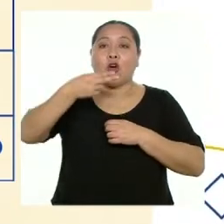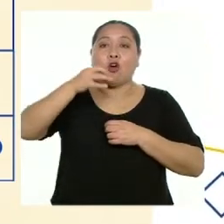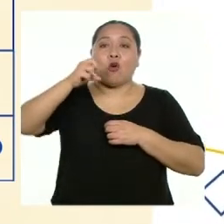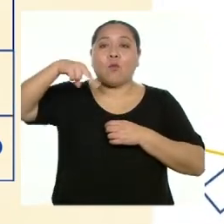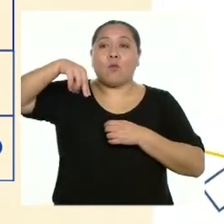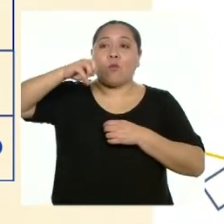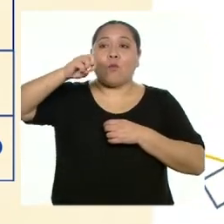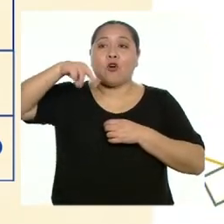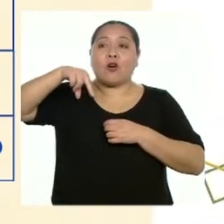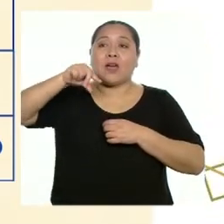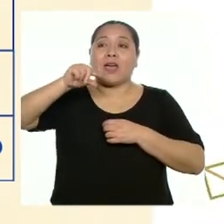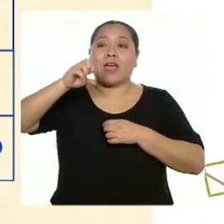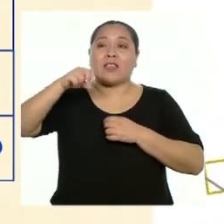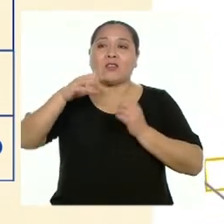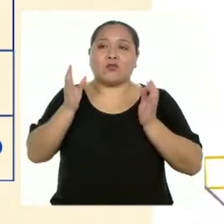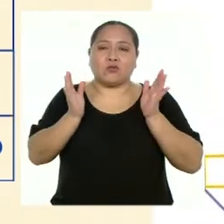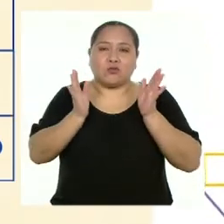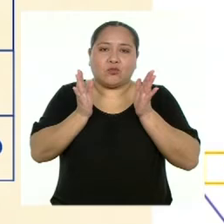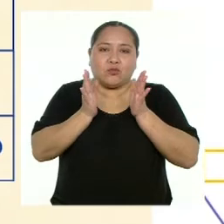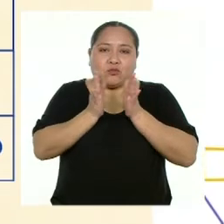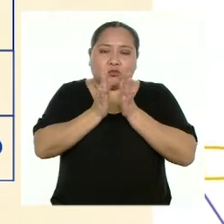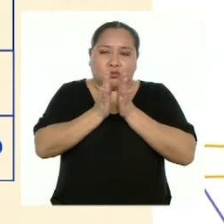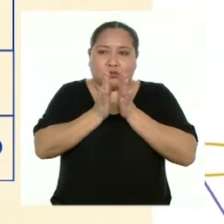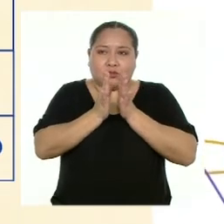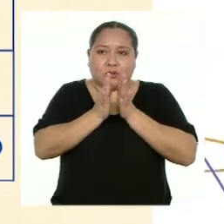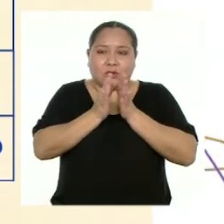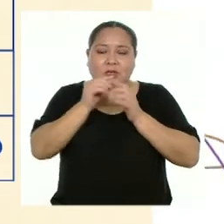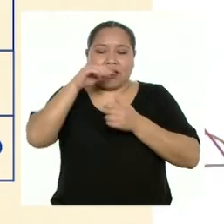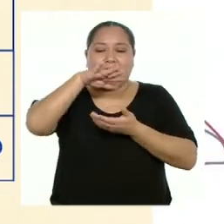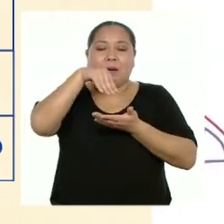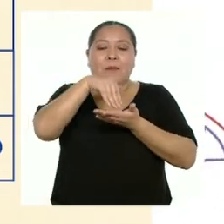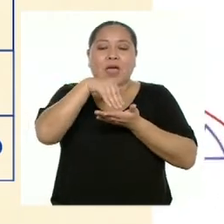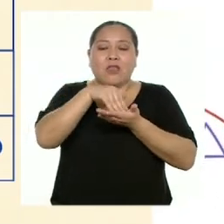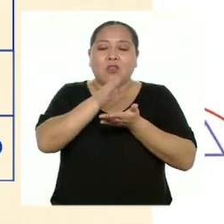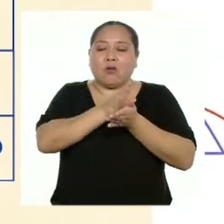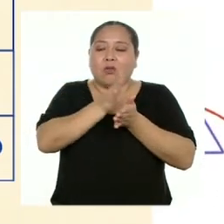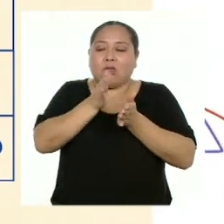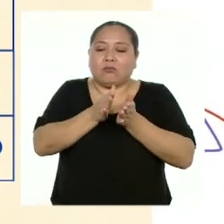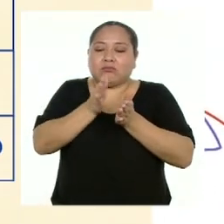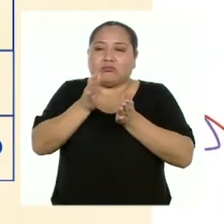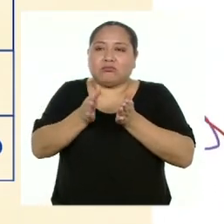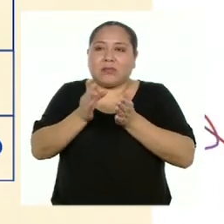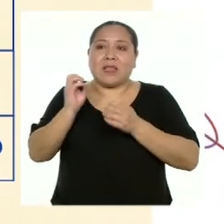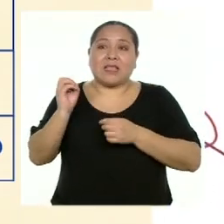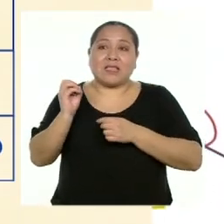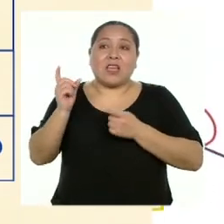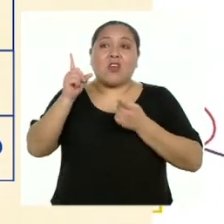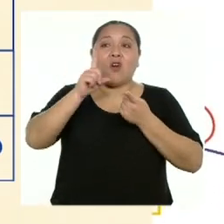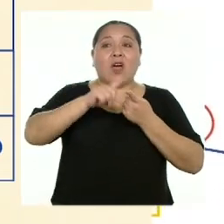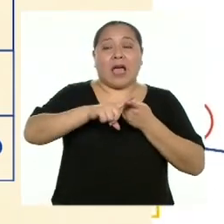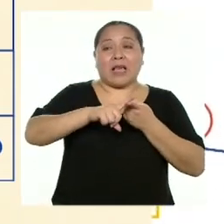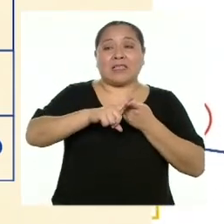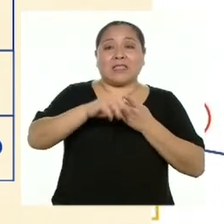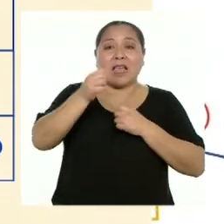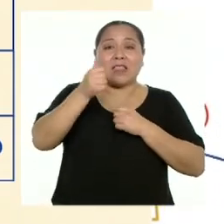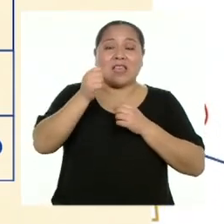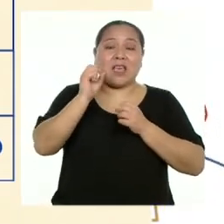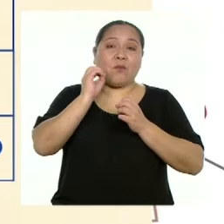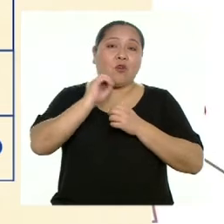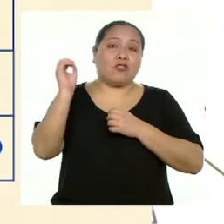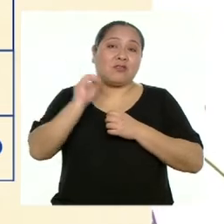los datos si el coeficiente de variación está comprendido entre los valores de 0 a 10%.